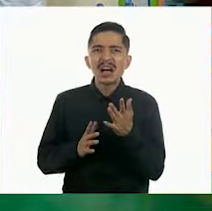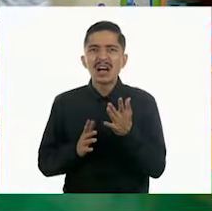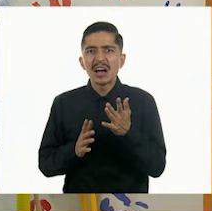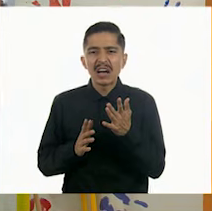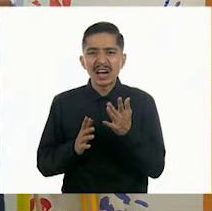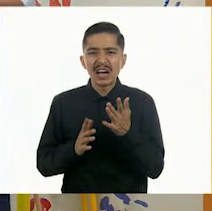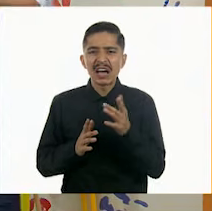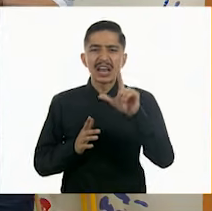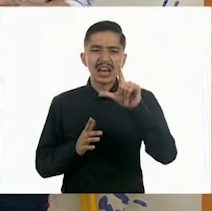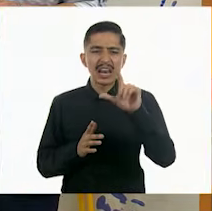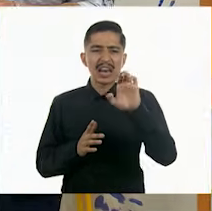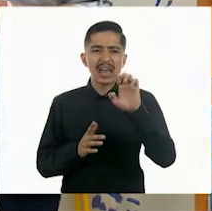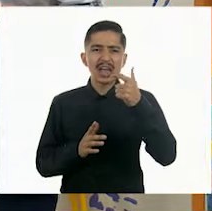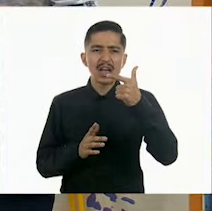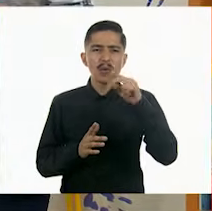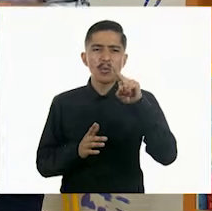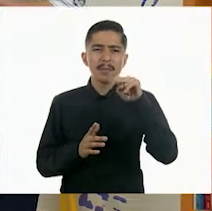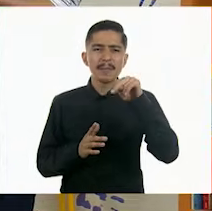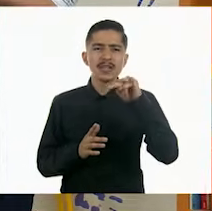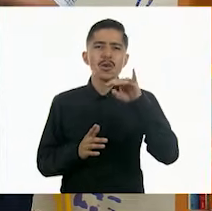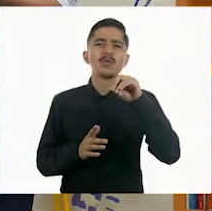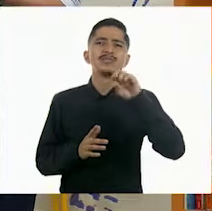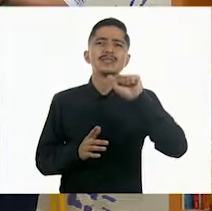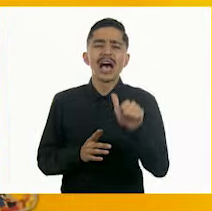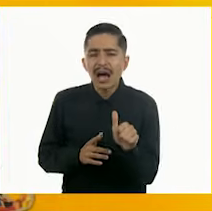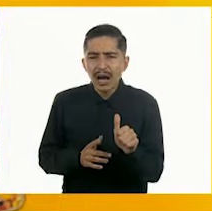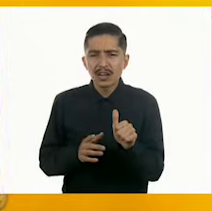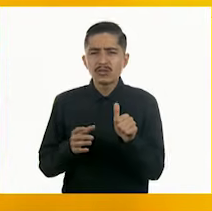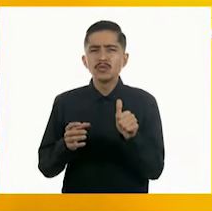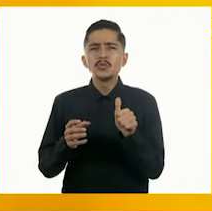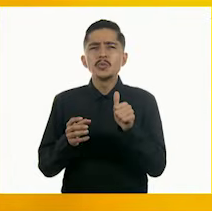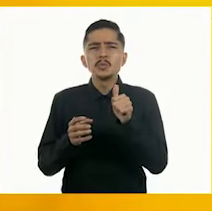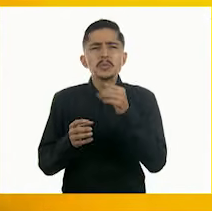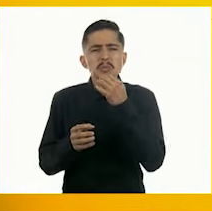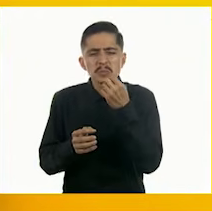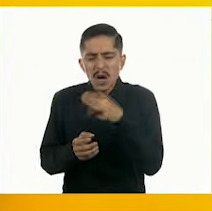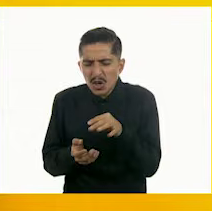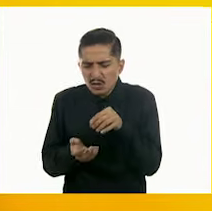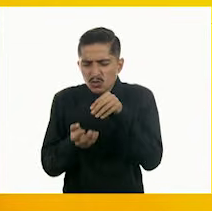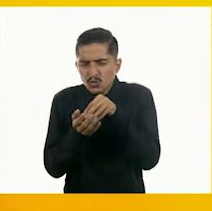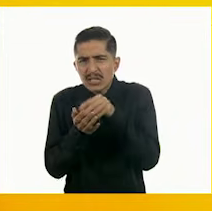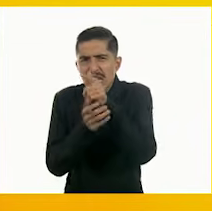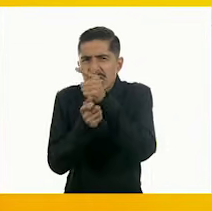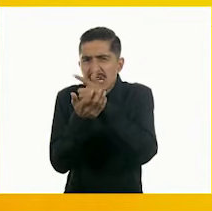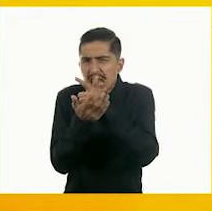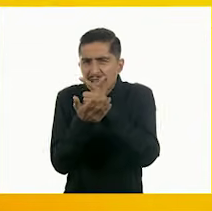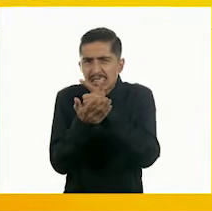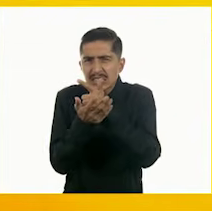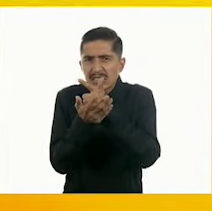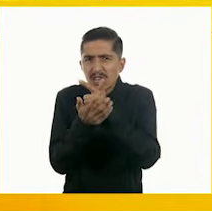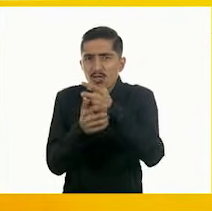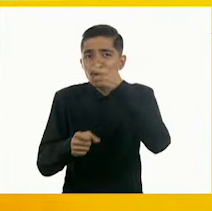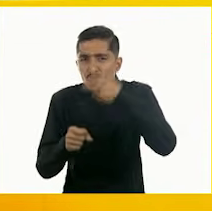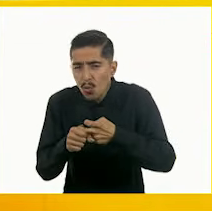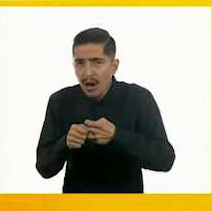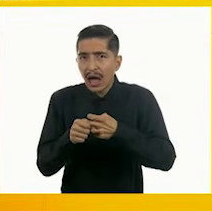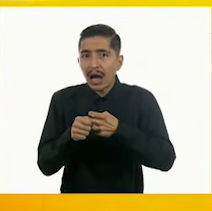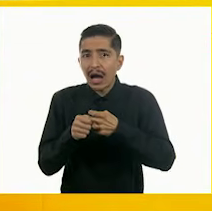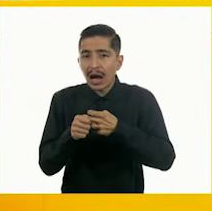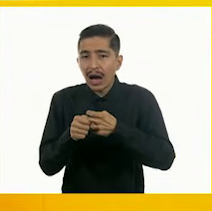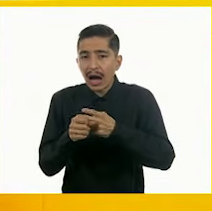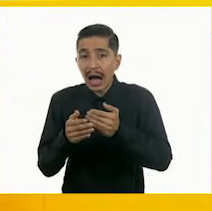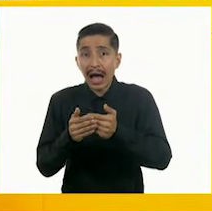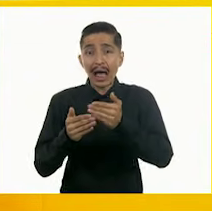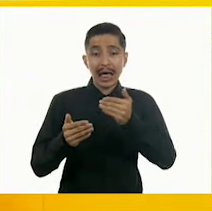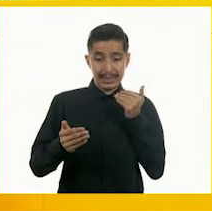leguminosa. Es pequeña. Es pequeña. De color gris y es dura antes de que la ponemos a cocer. Y